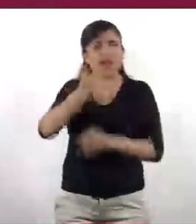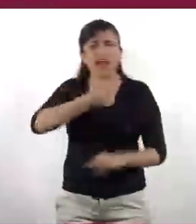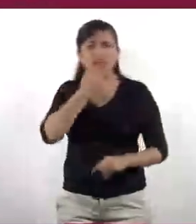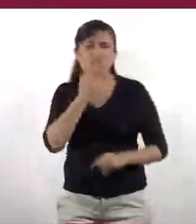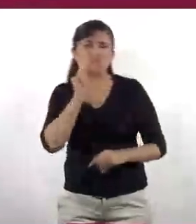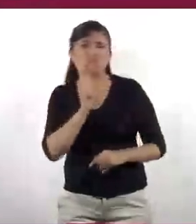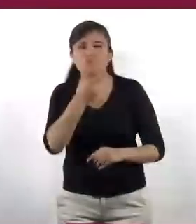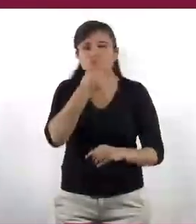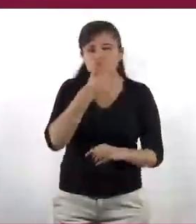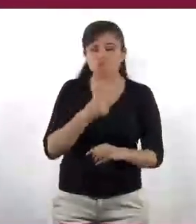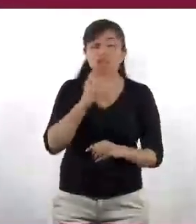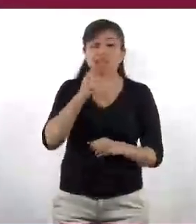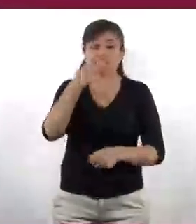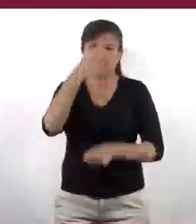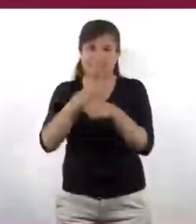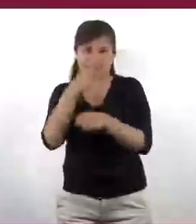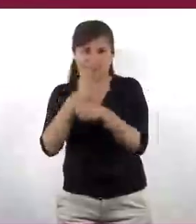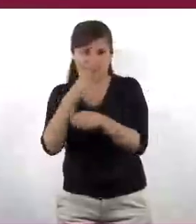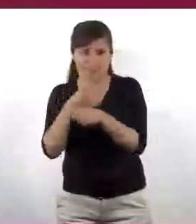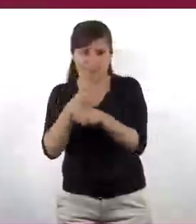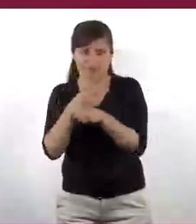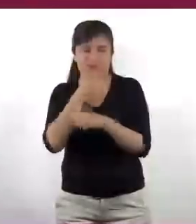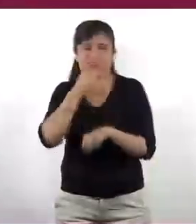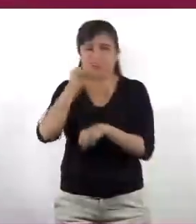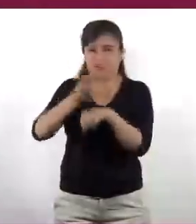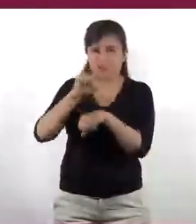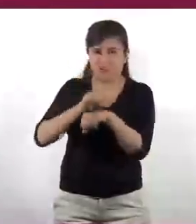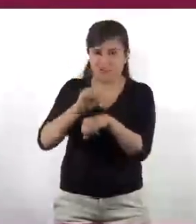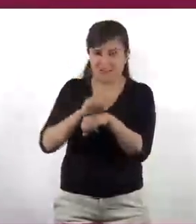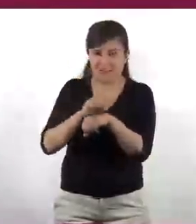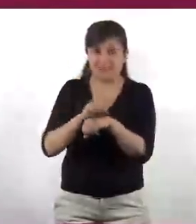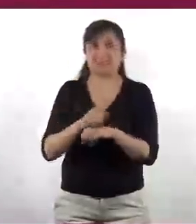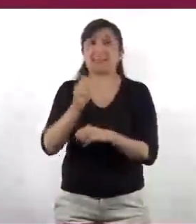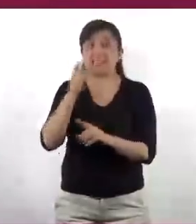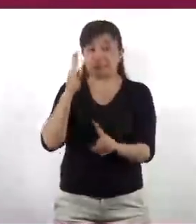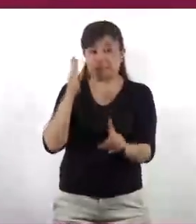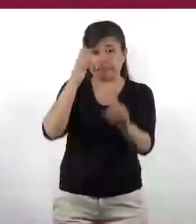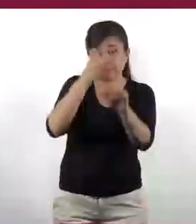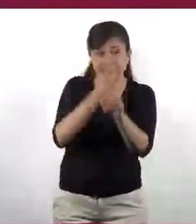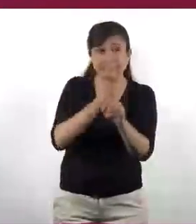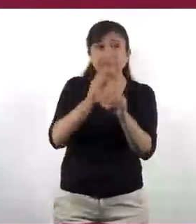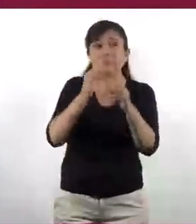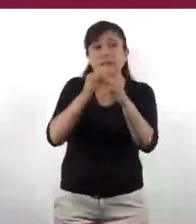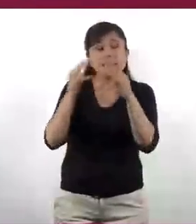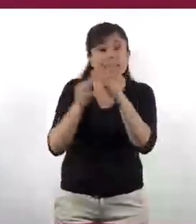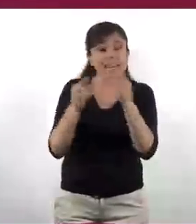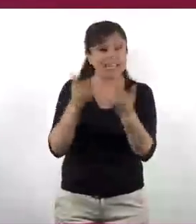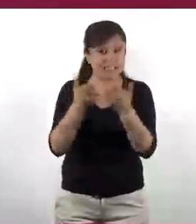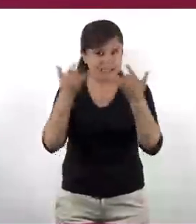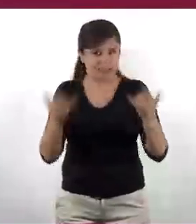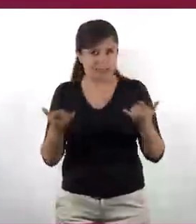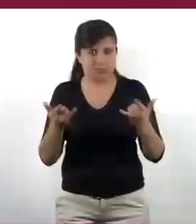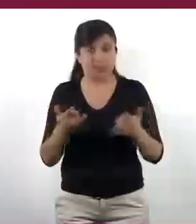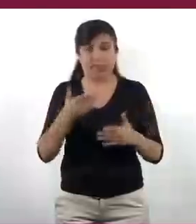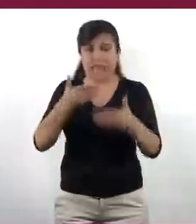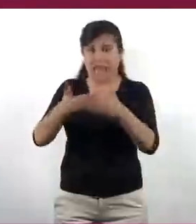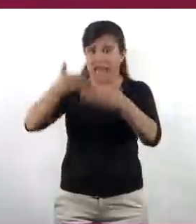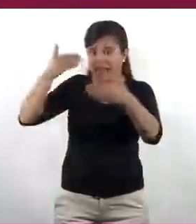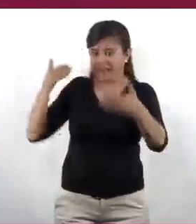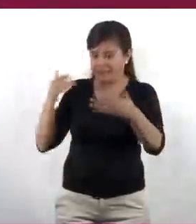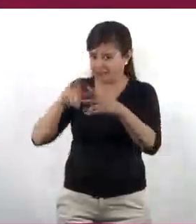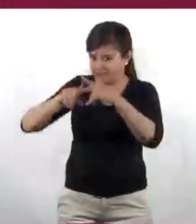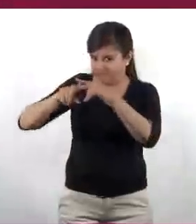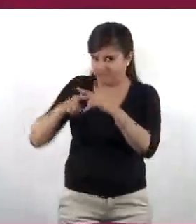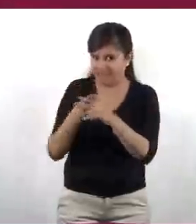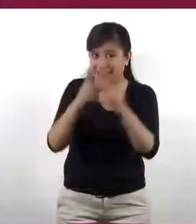los alumnos de segundo grado de secundaria, específicamente a la asignatura de Historia. Antes de comenzar con